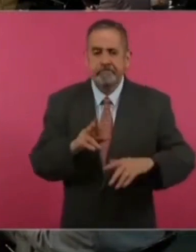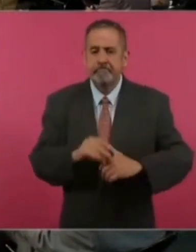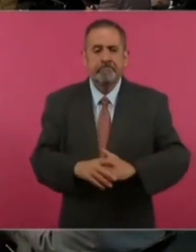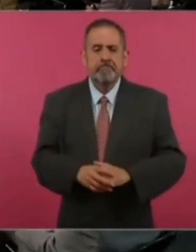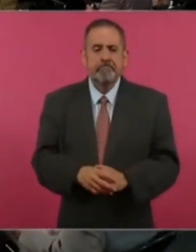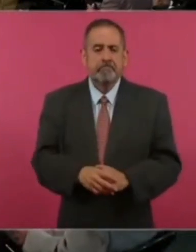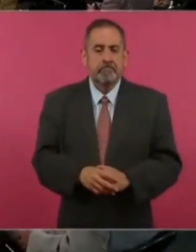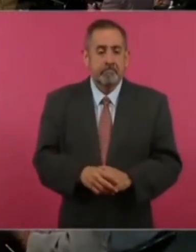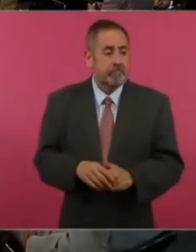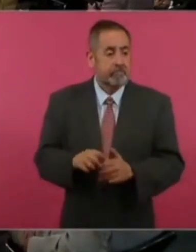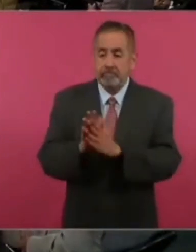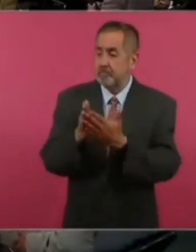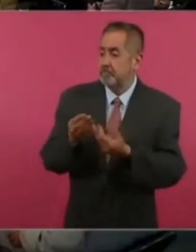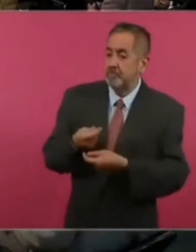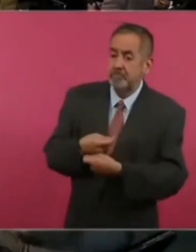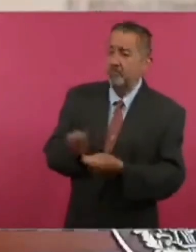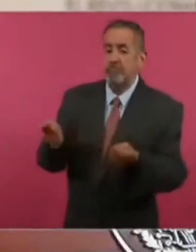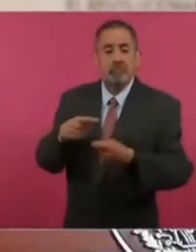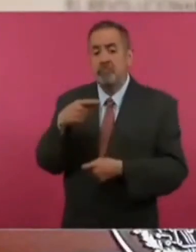a los niños,